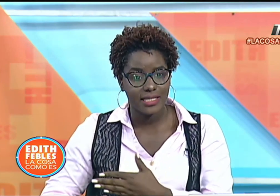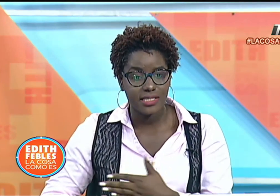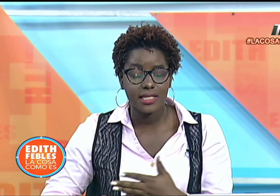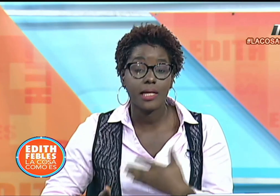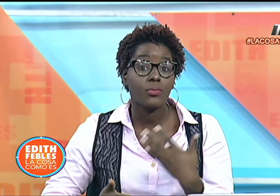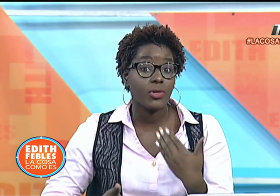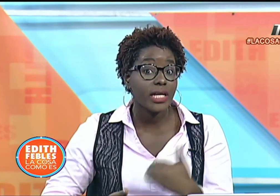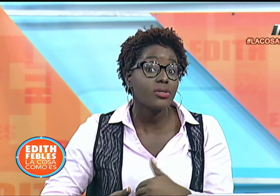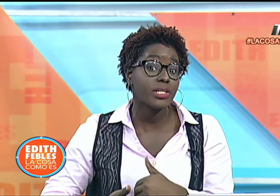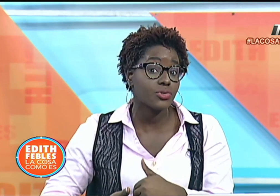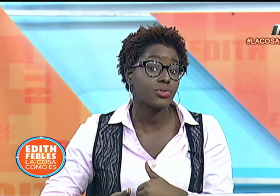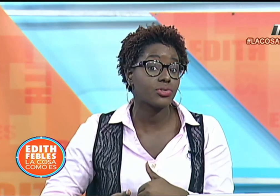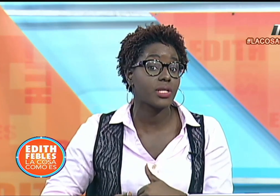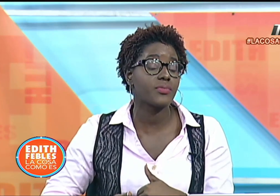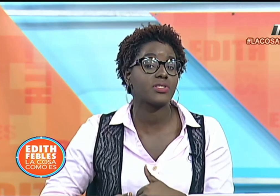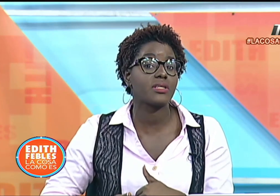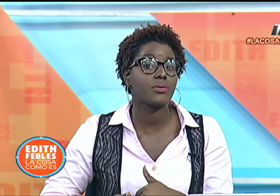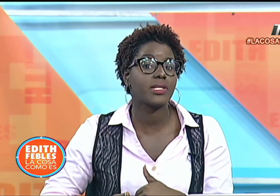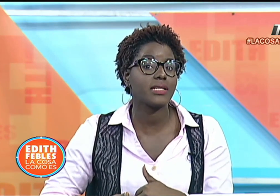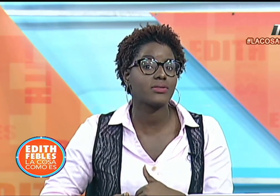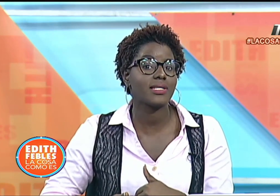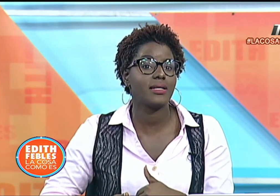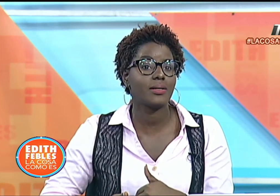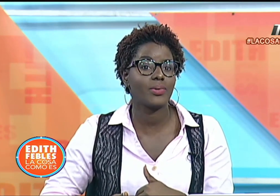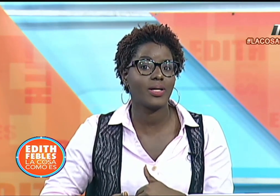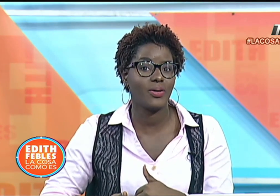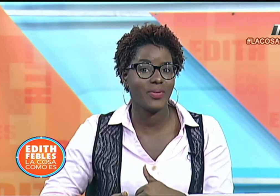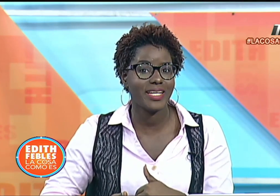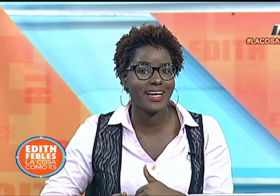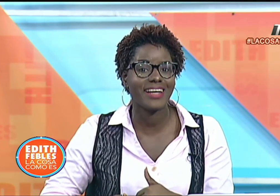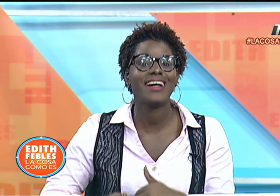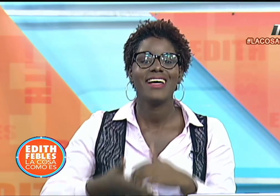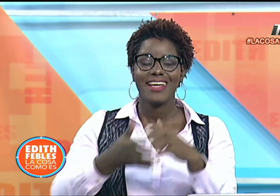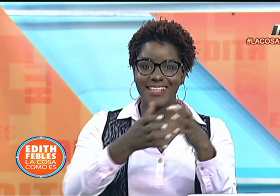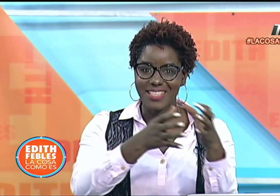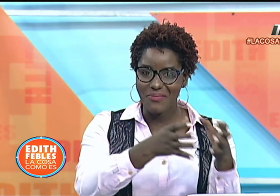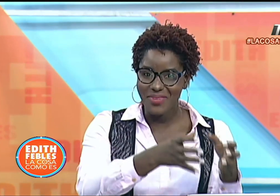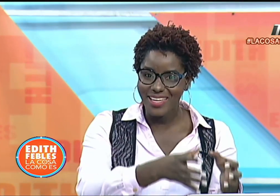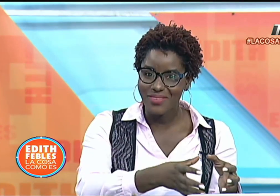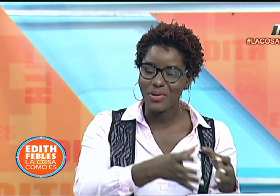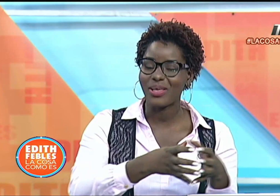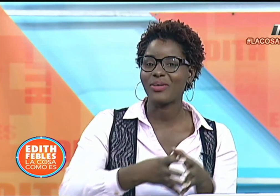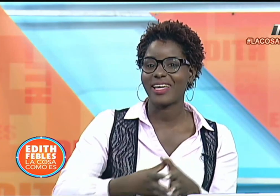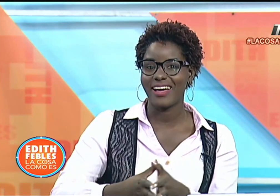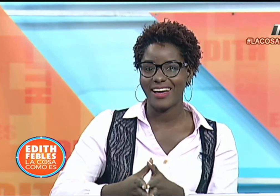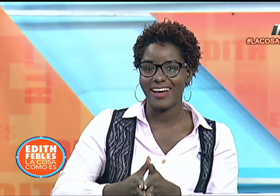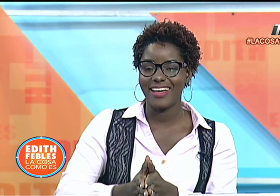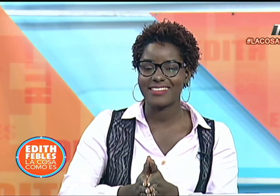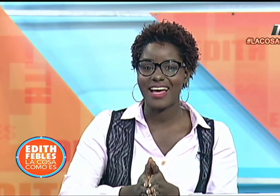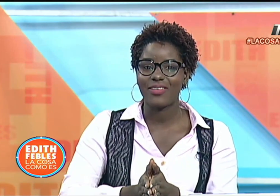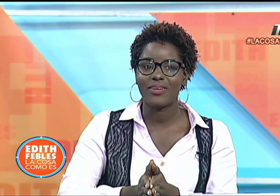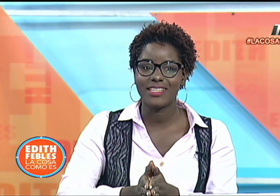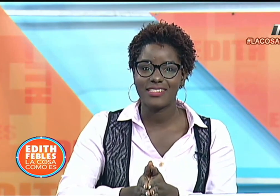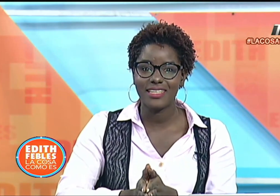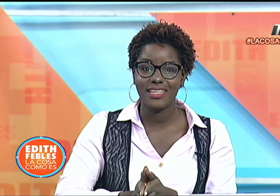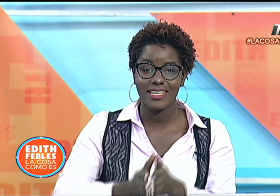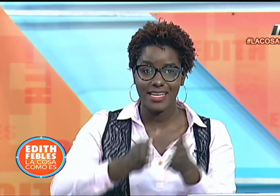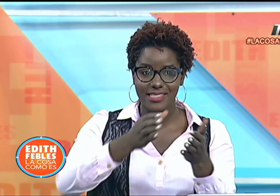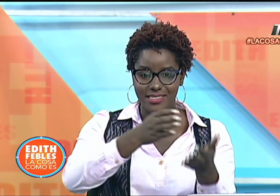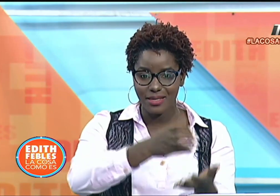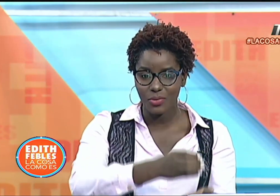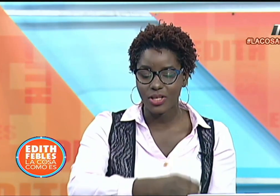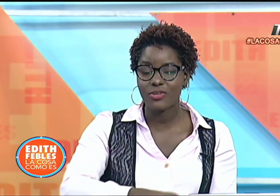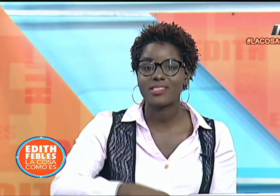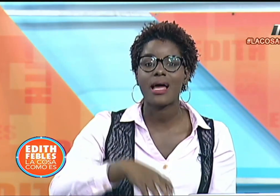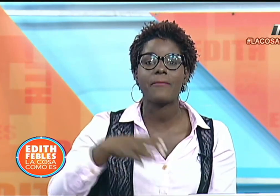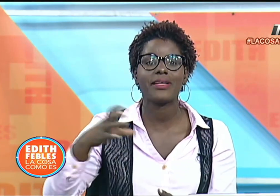saben que en Chile el modelo que nosotros tenemos de seguridad social en República Dominicana es también el modelo que ha estado en Chile, y ese